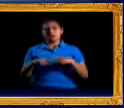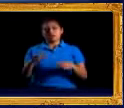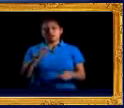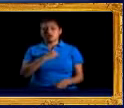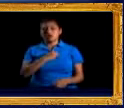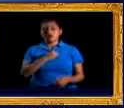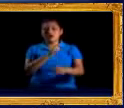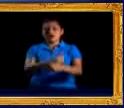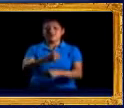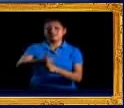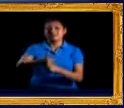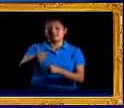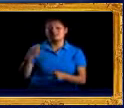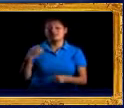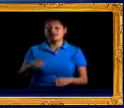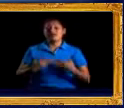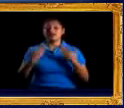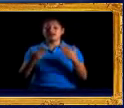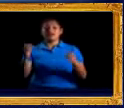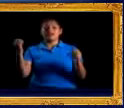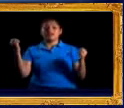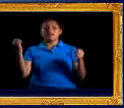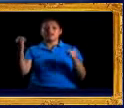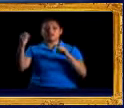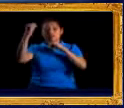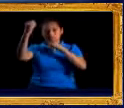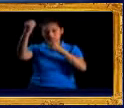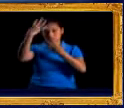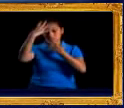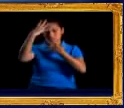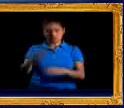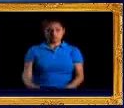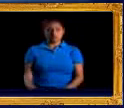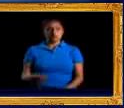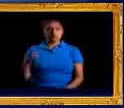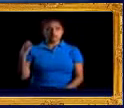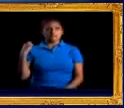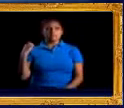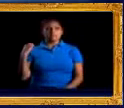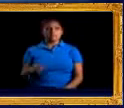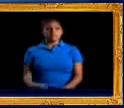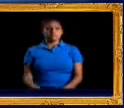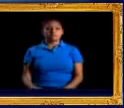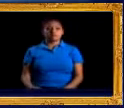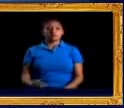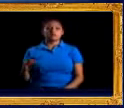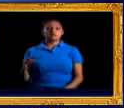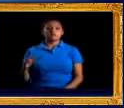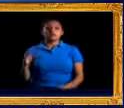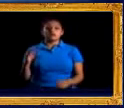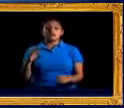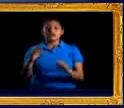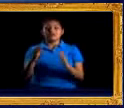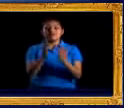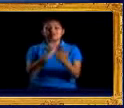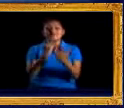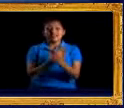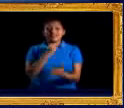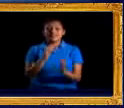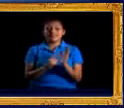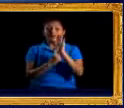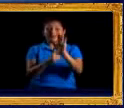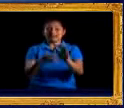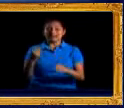la información que logré, hermano, recolectar para poder dar ese tema. Las escrituras muestran que